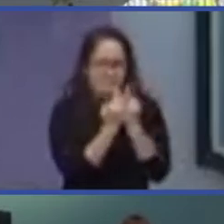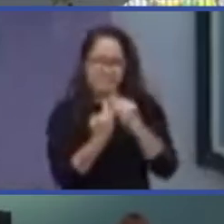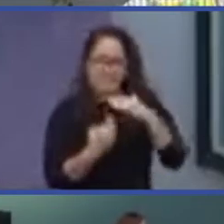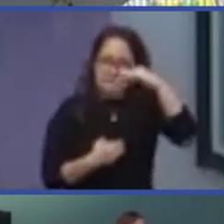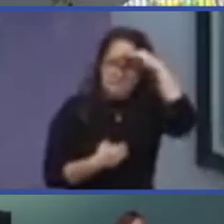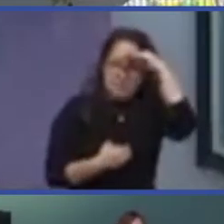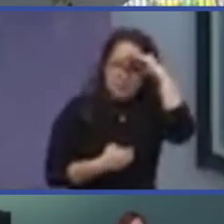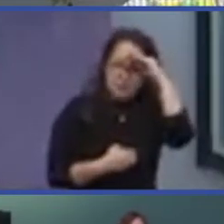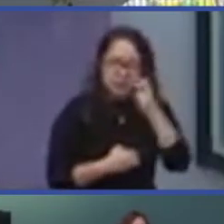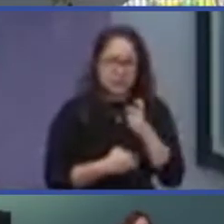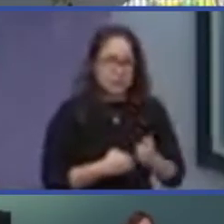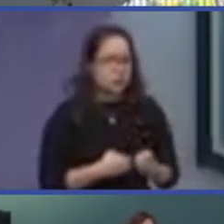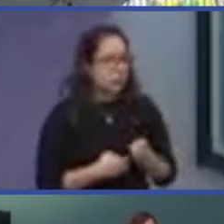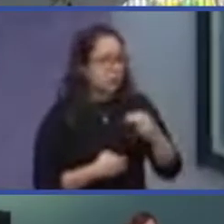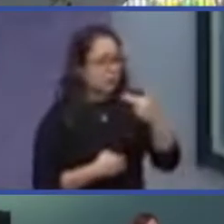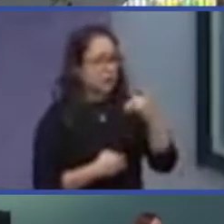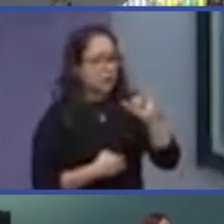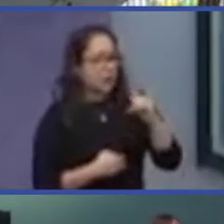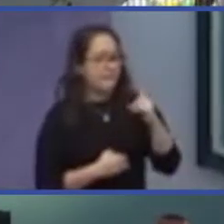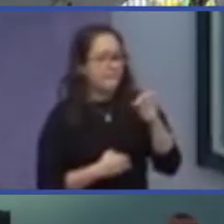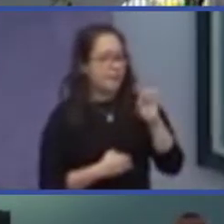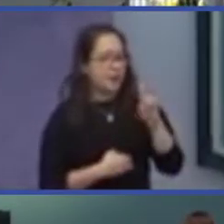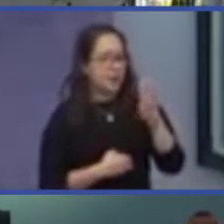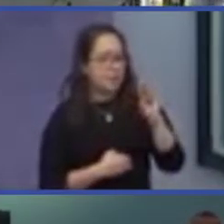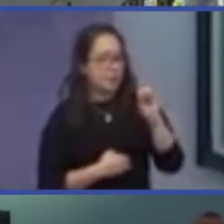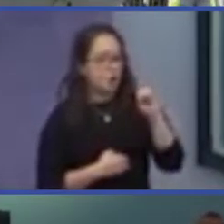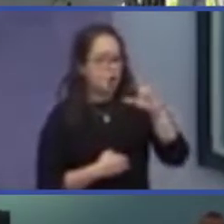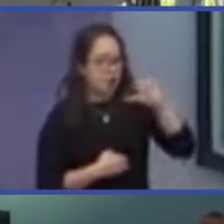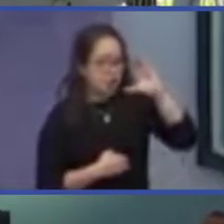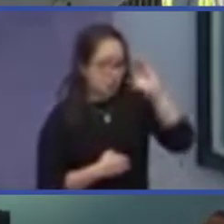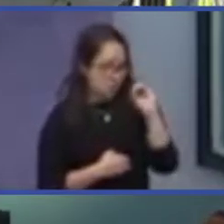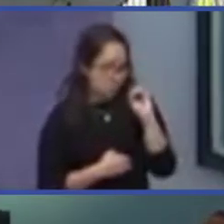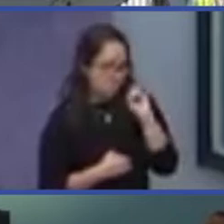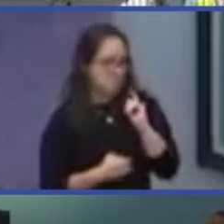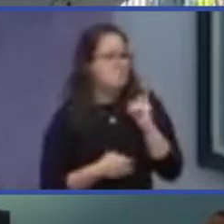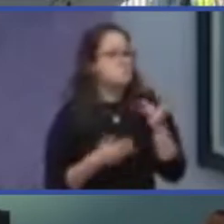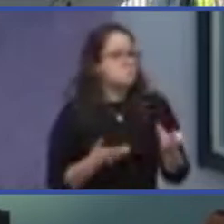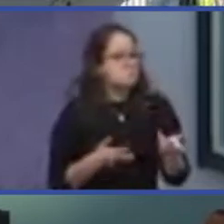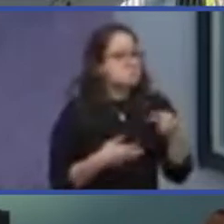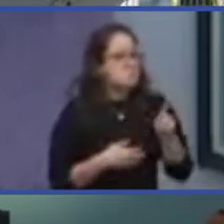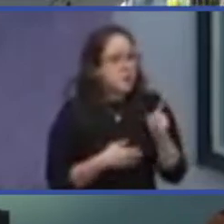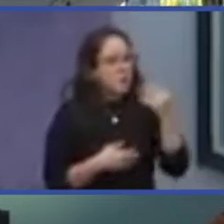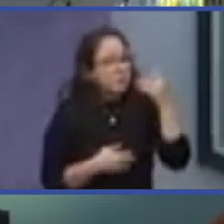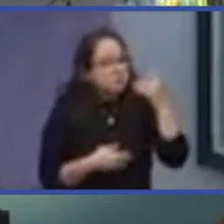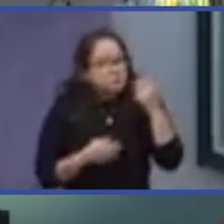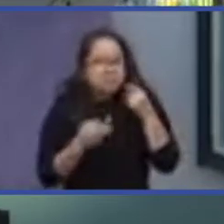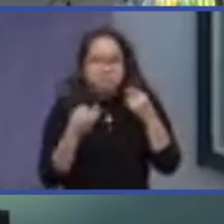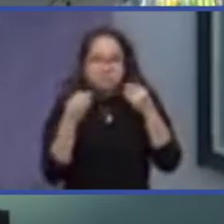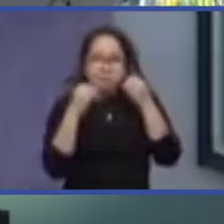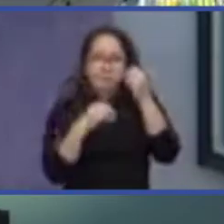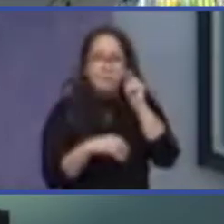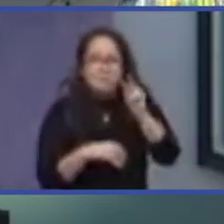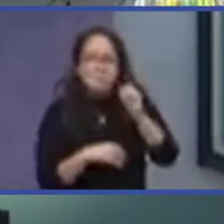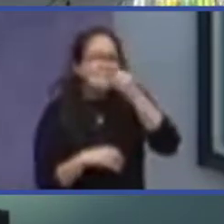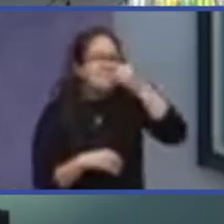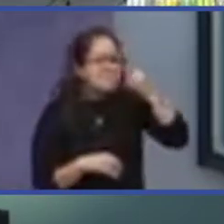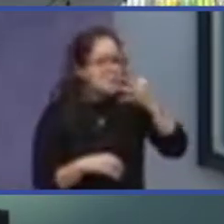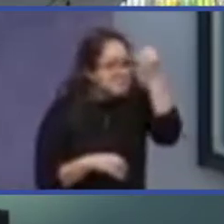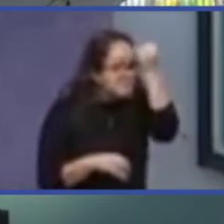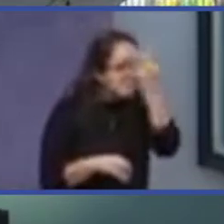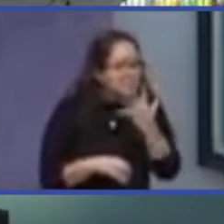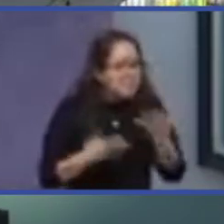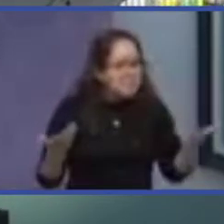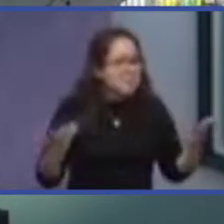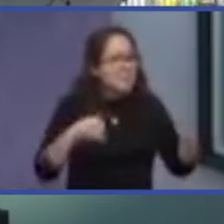hiperbólico o algo así, pero fíjense qué padre es esta imagen y por qué Escher